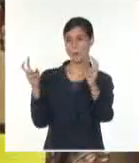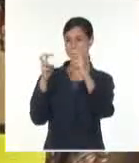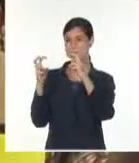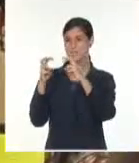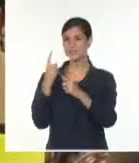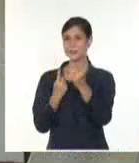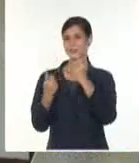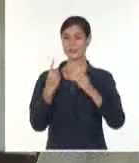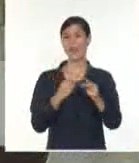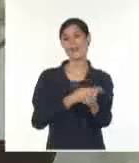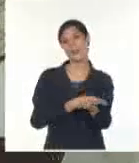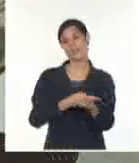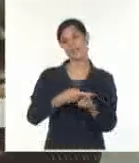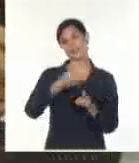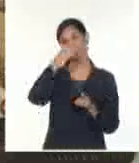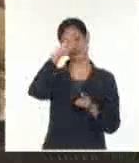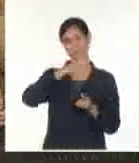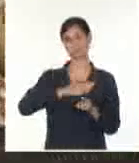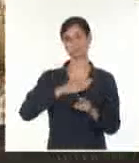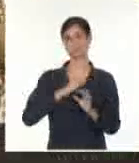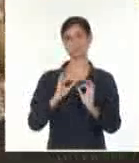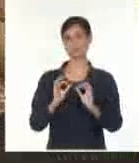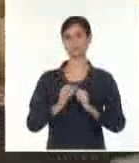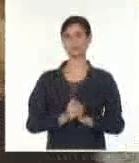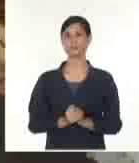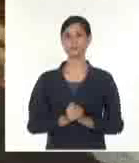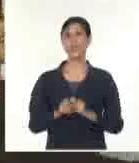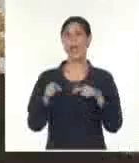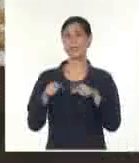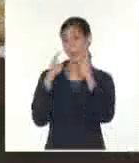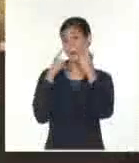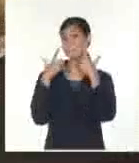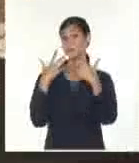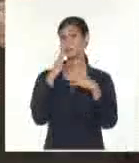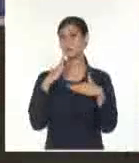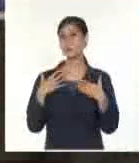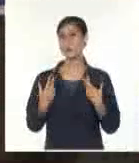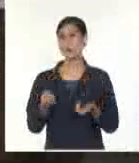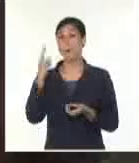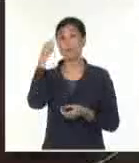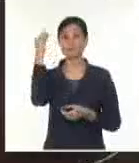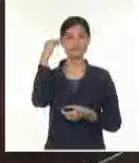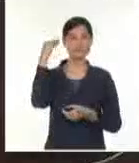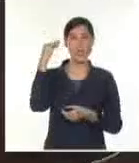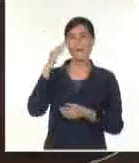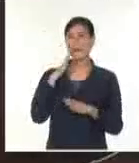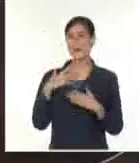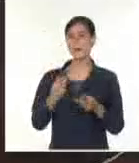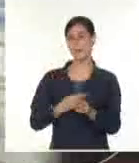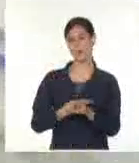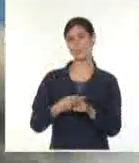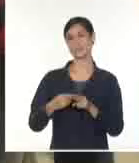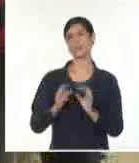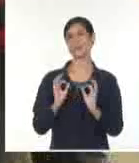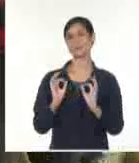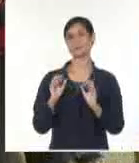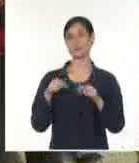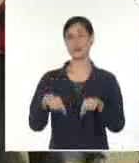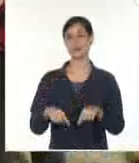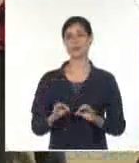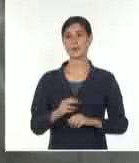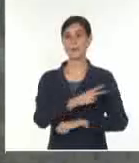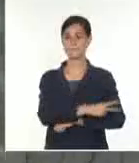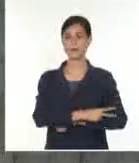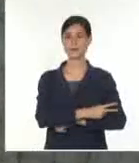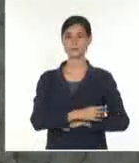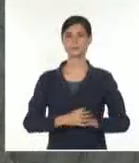constante de esta disciplina que es esencial para conocer reivindicar y legitimar la historia desde